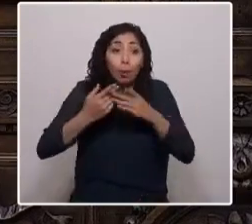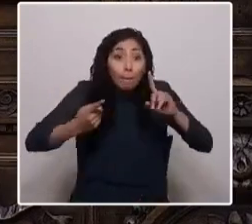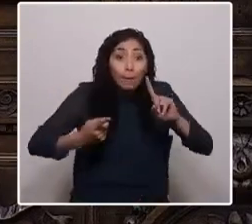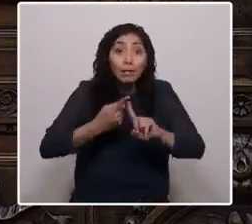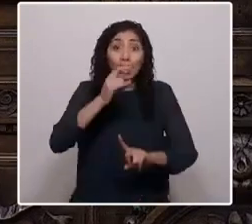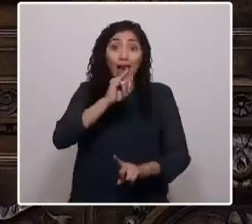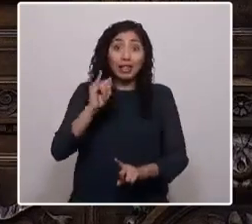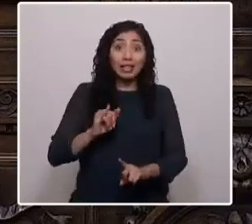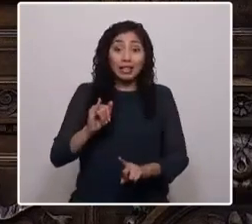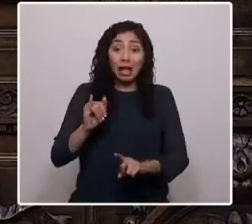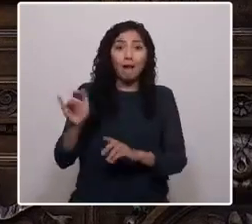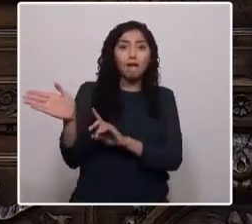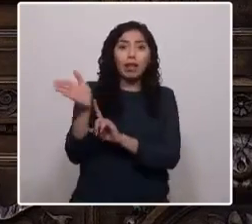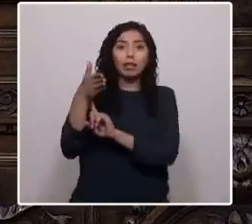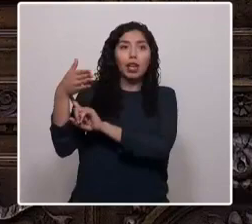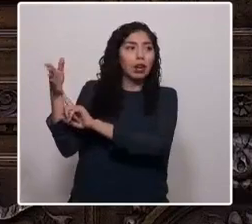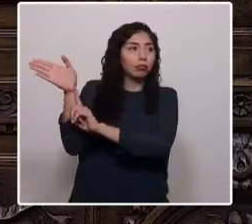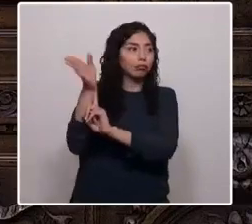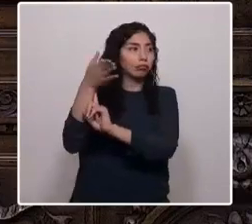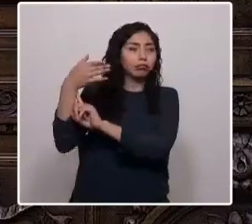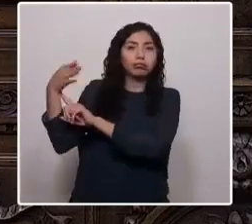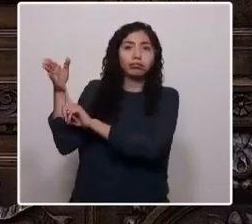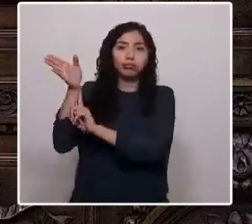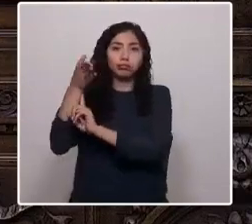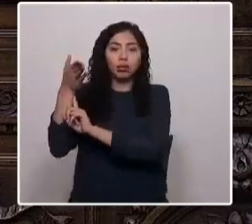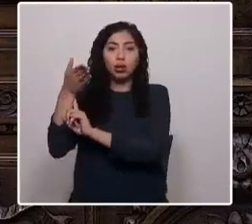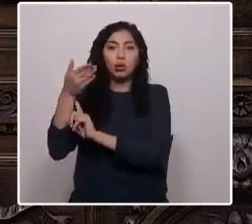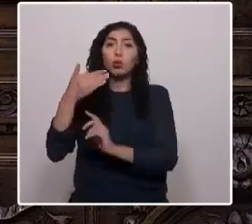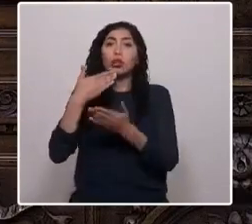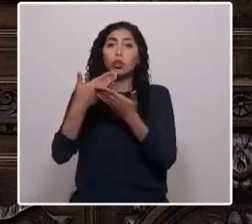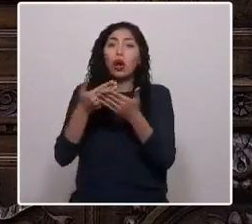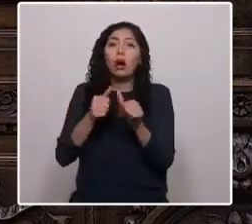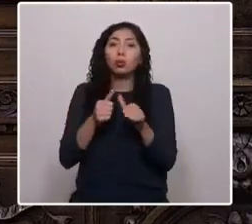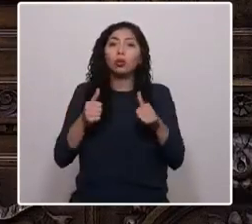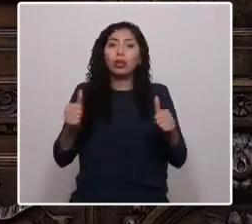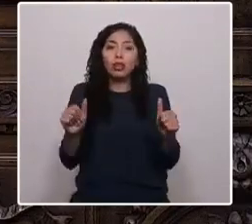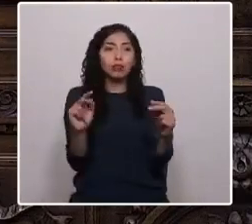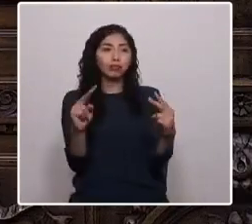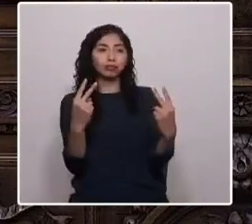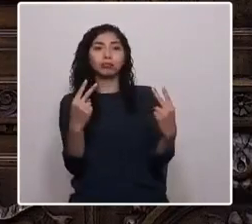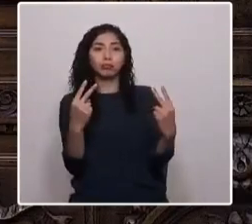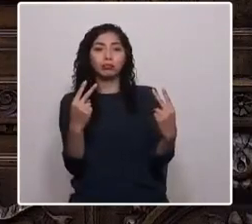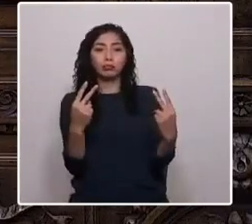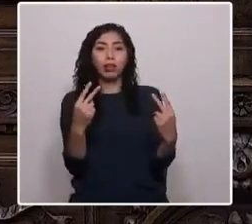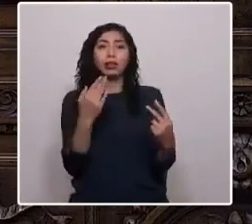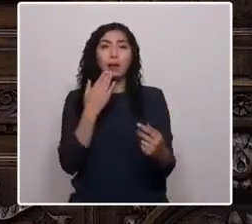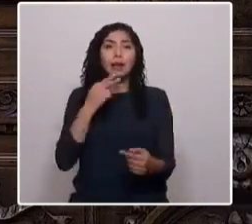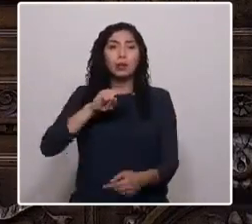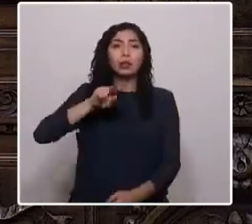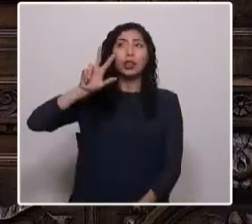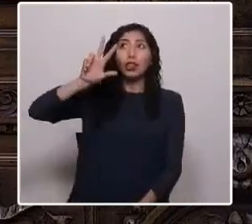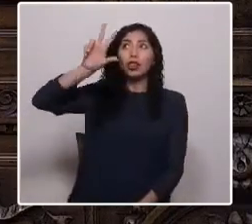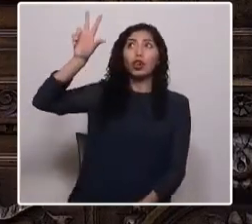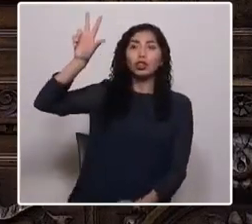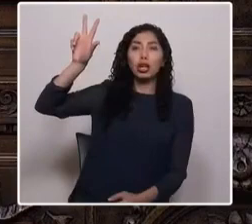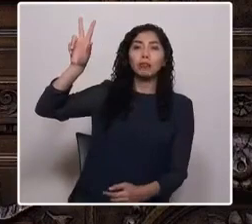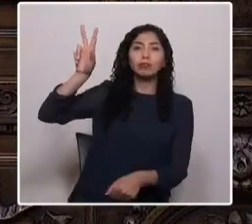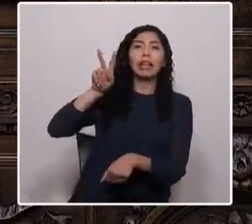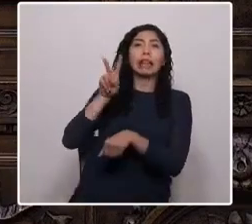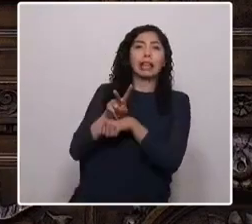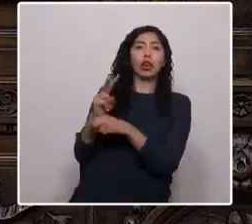unidas en presencia de nuestras autoridades y como testigos nuestros dioses y espíritu